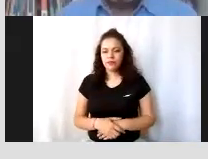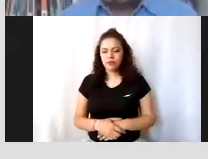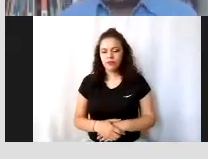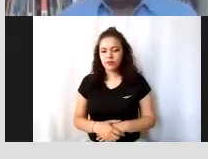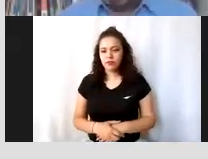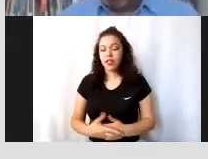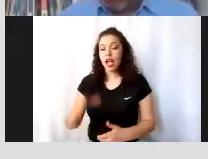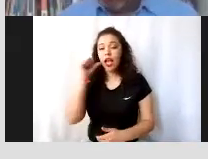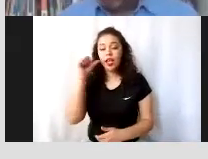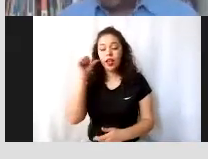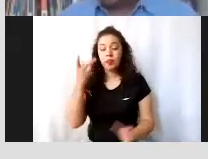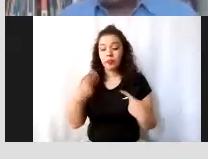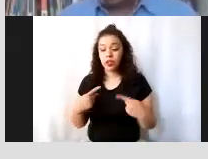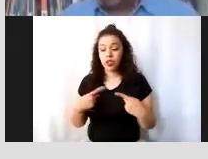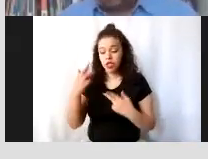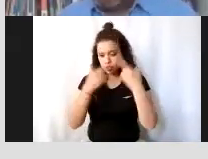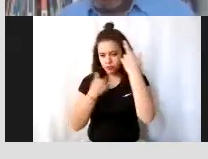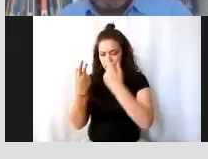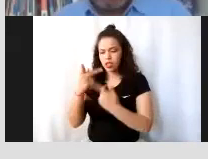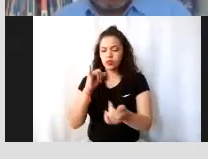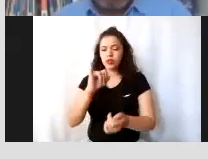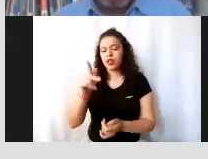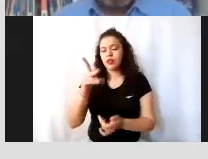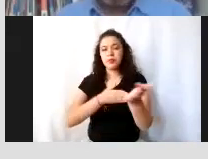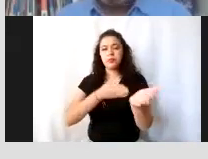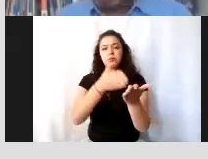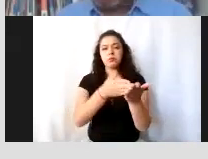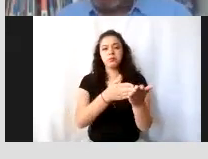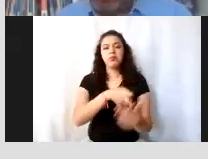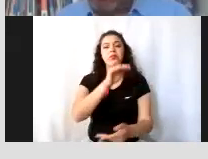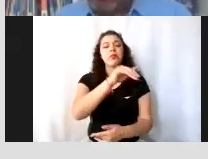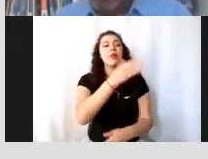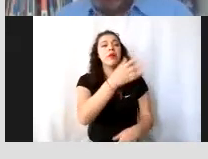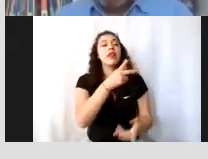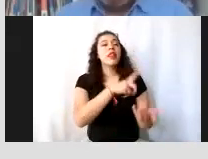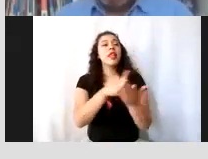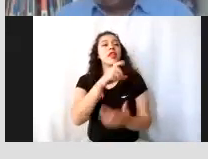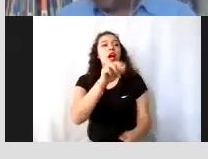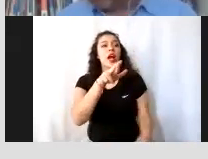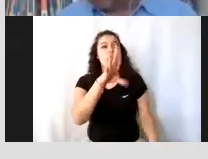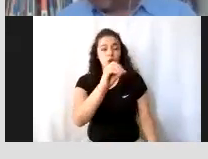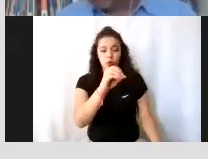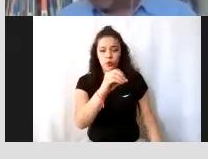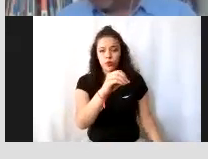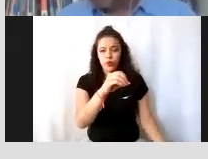persona podría ir a su IAP y hacer una solicitud de derechos ARCO si es que